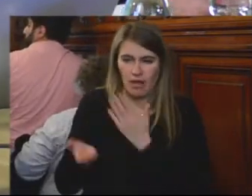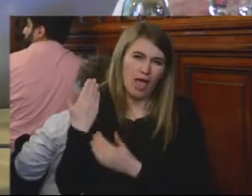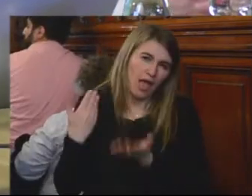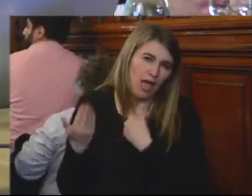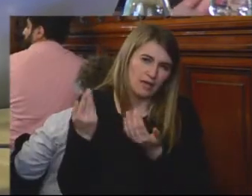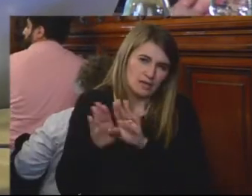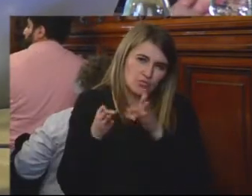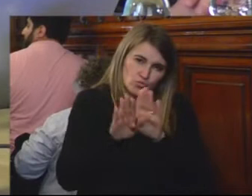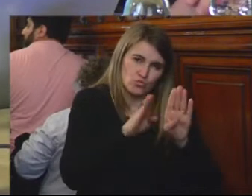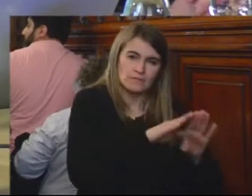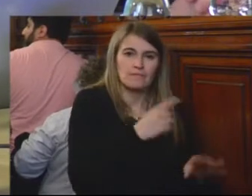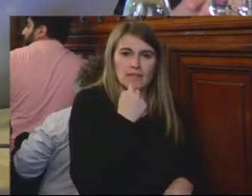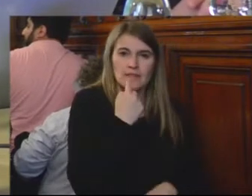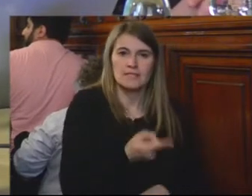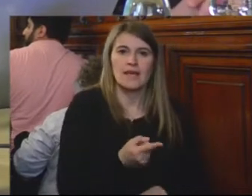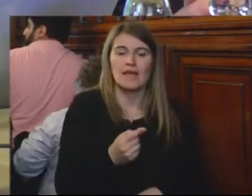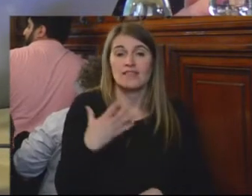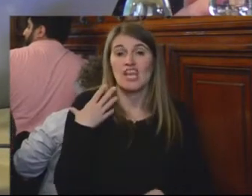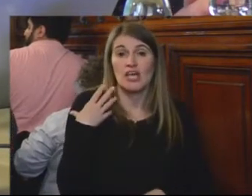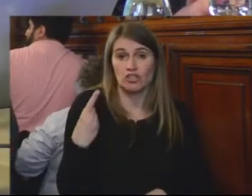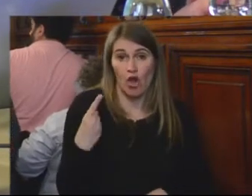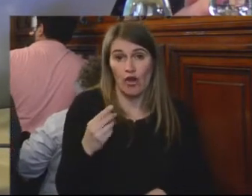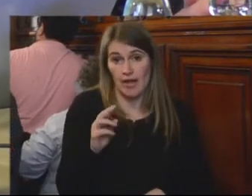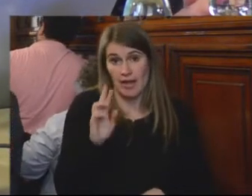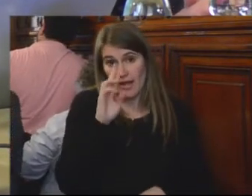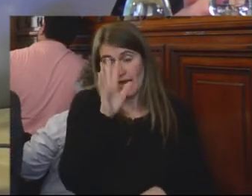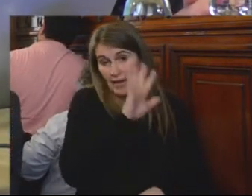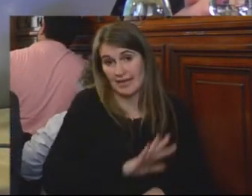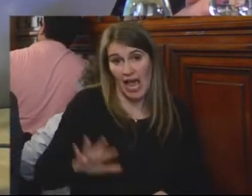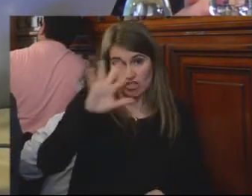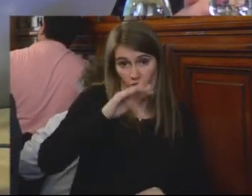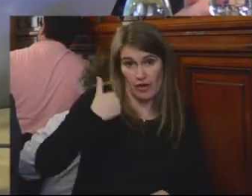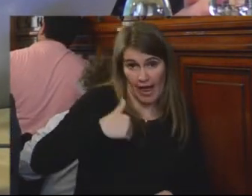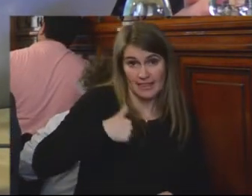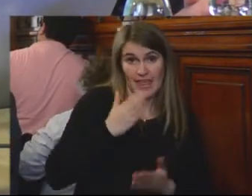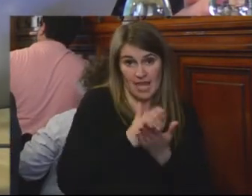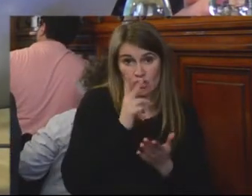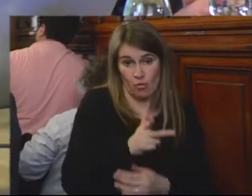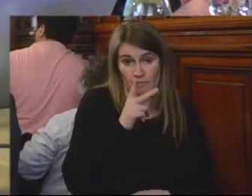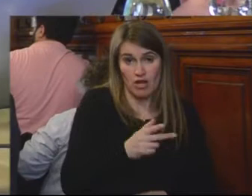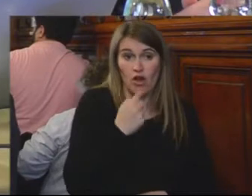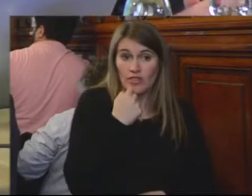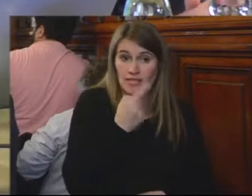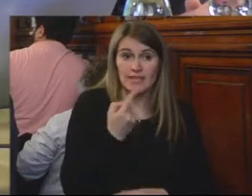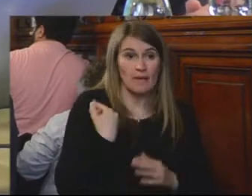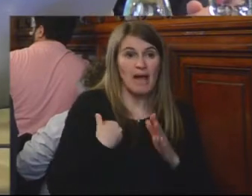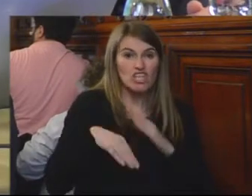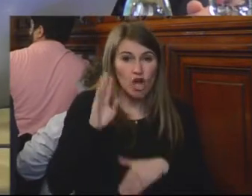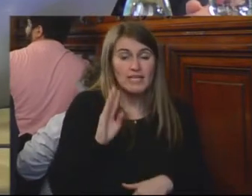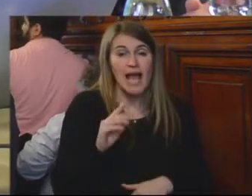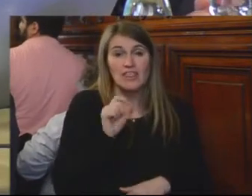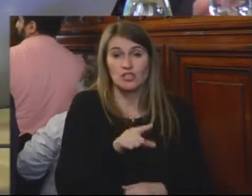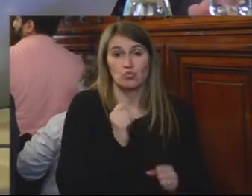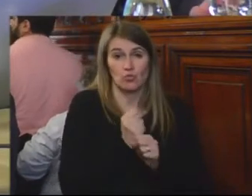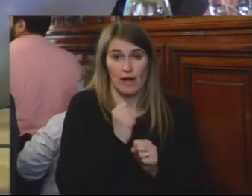ligada disolución de la dirección nacional de derechos humanos del ministerio de seguridad debe destacarse que la gran mayoría de sus funciones y